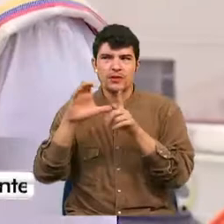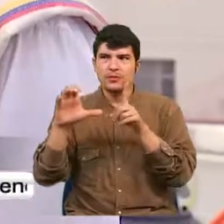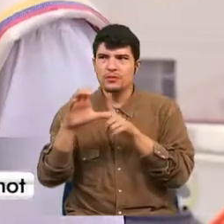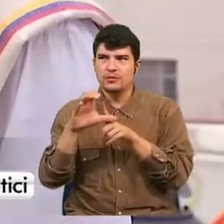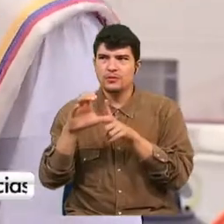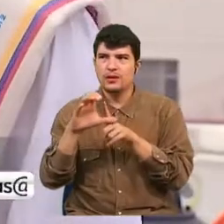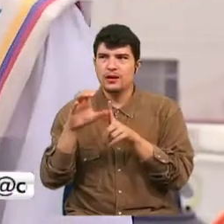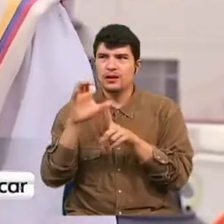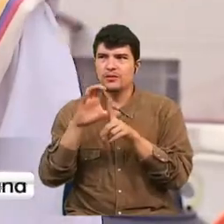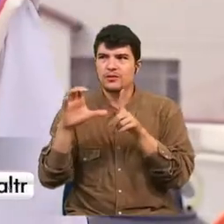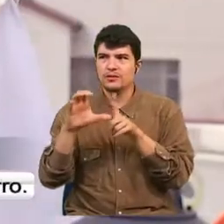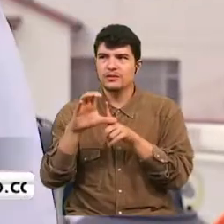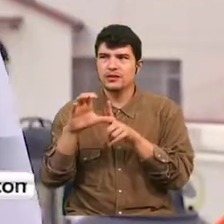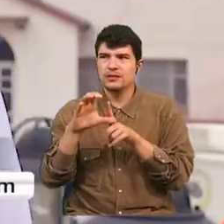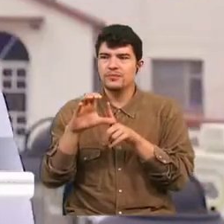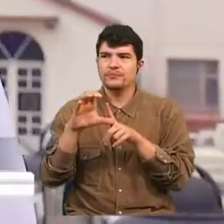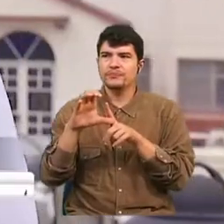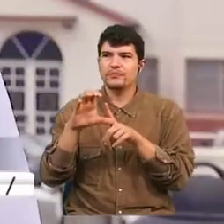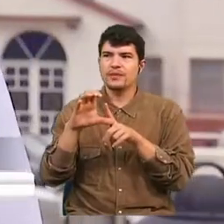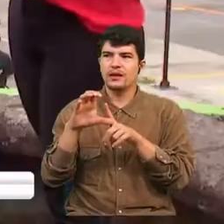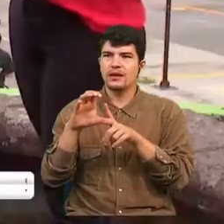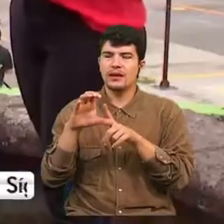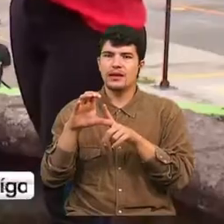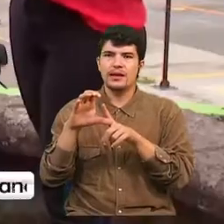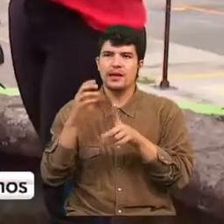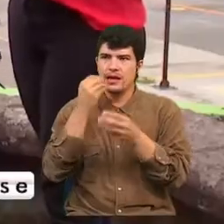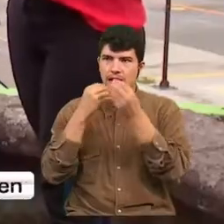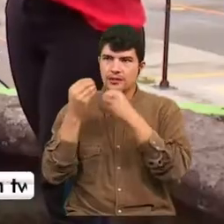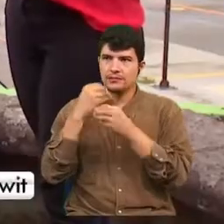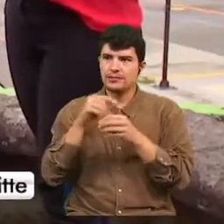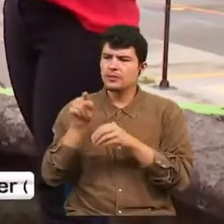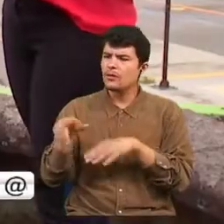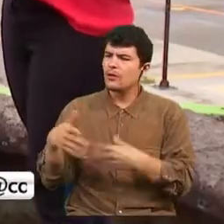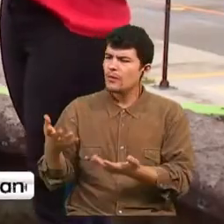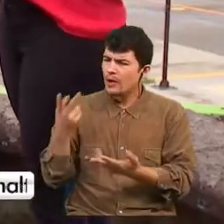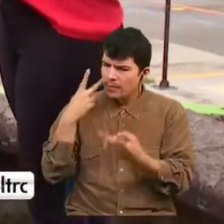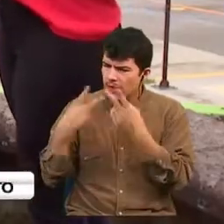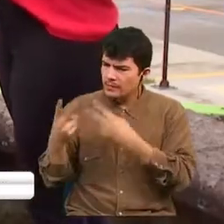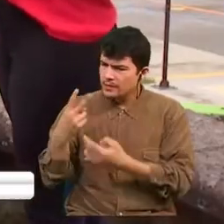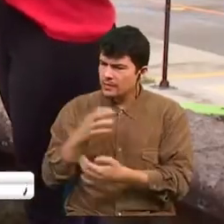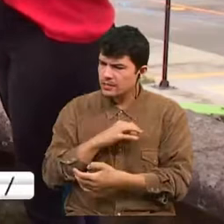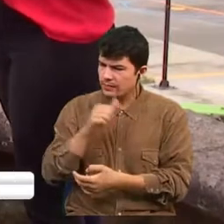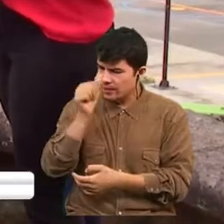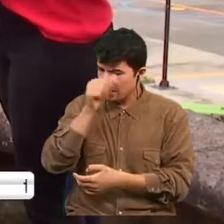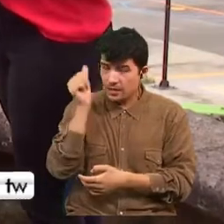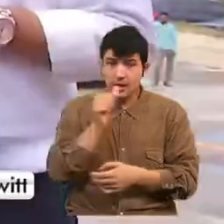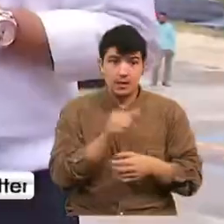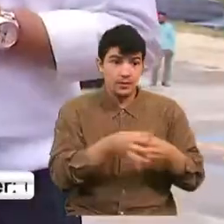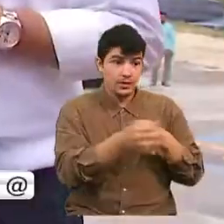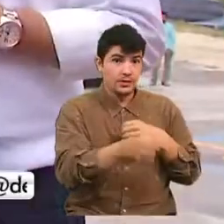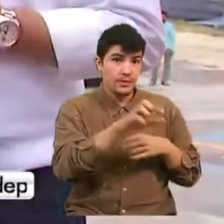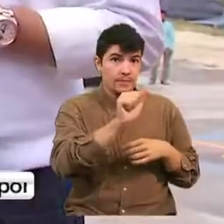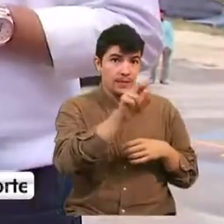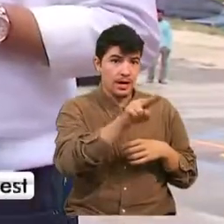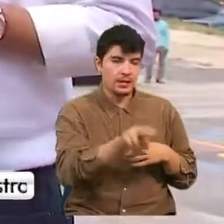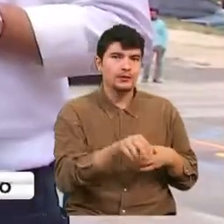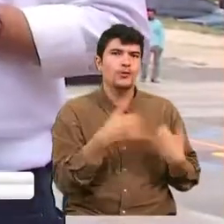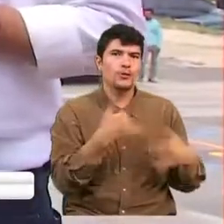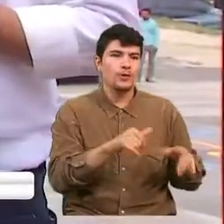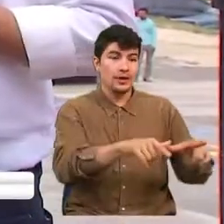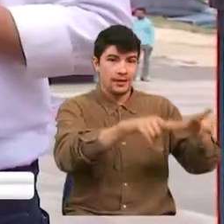estos municipios. Precisamente, ¿cómo le fue con la visita de la gobernación este fin de semana? El municipio de La Paz salió premiado. Yo pienso que hemos